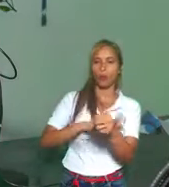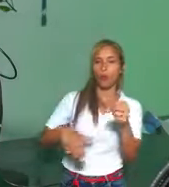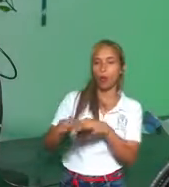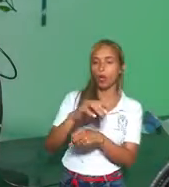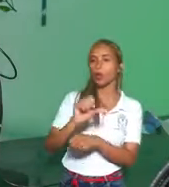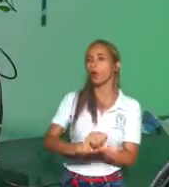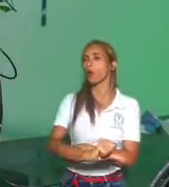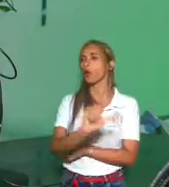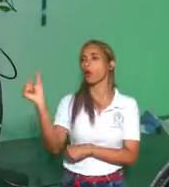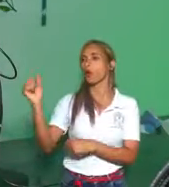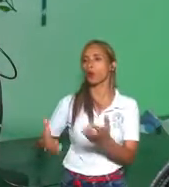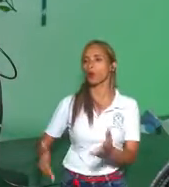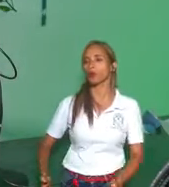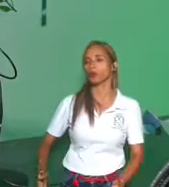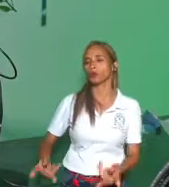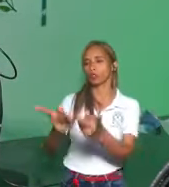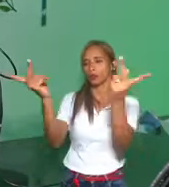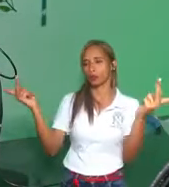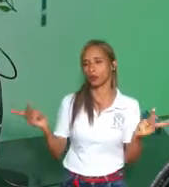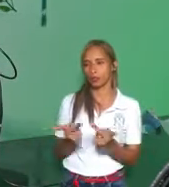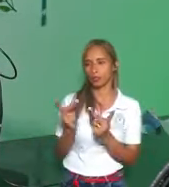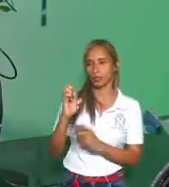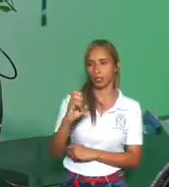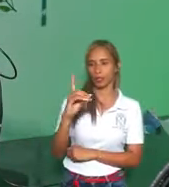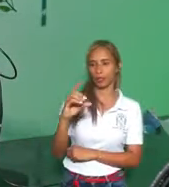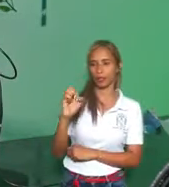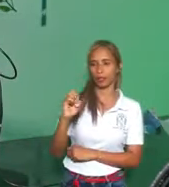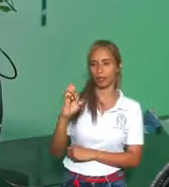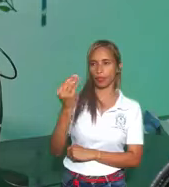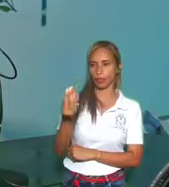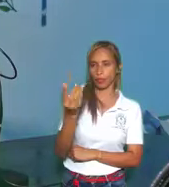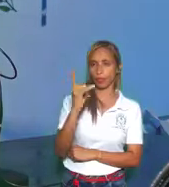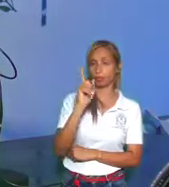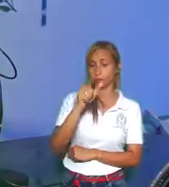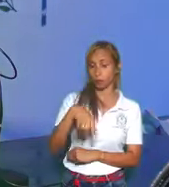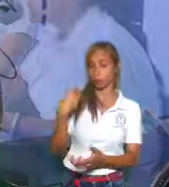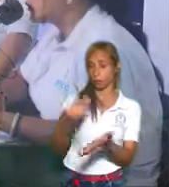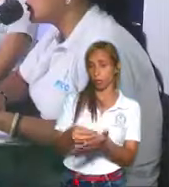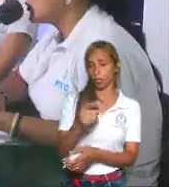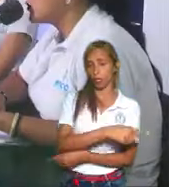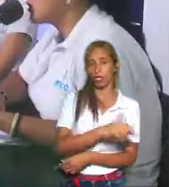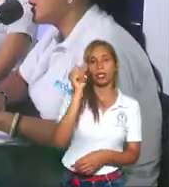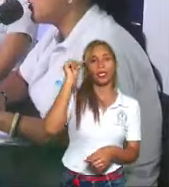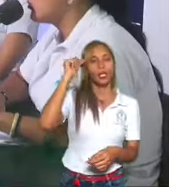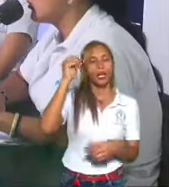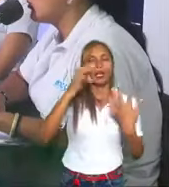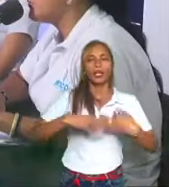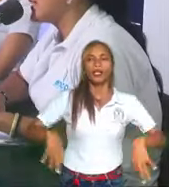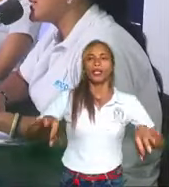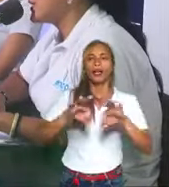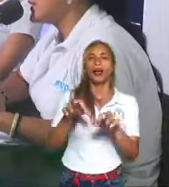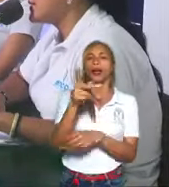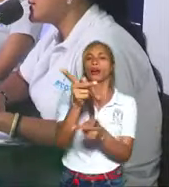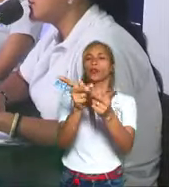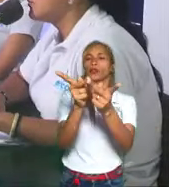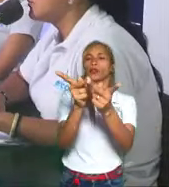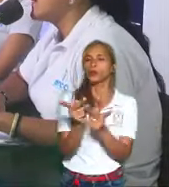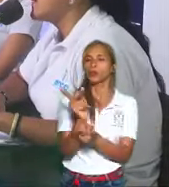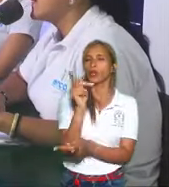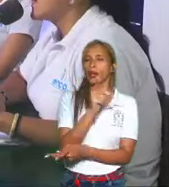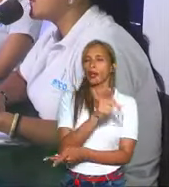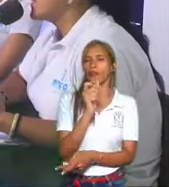pago de sus facturas. Claro que sí, es muy importante recordarle a los usuarios que en esos puntos que son como